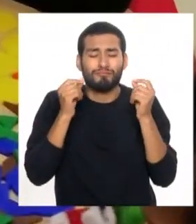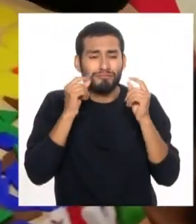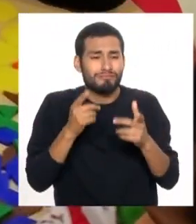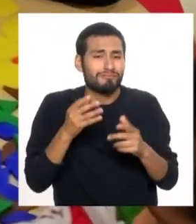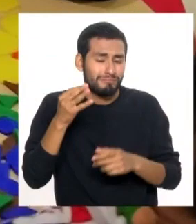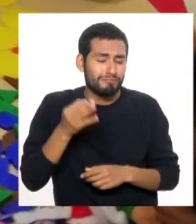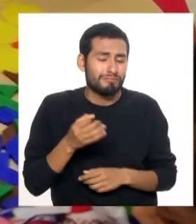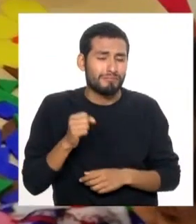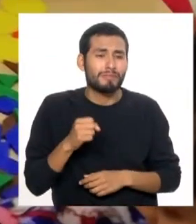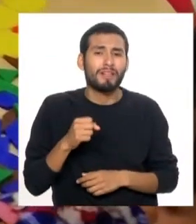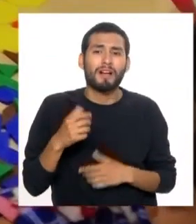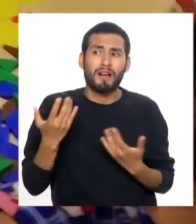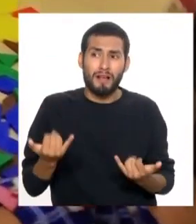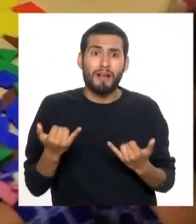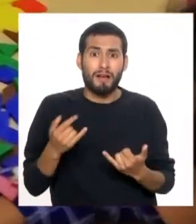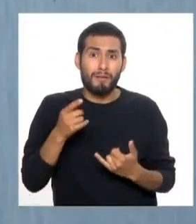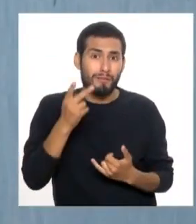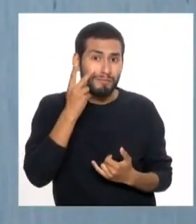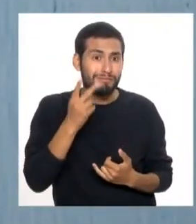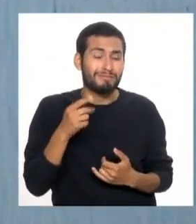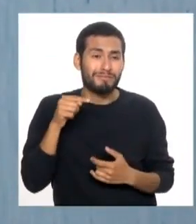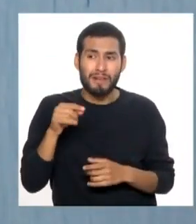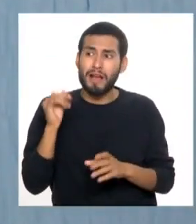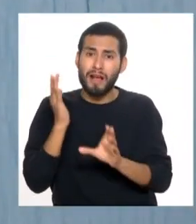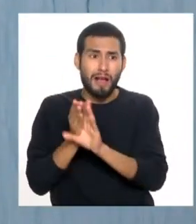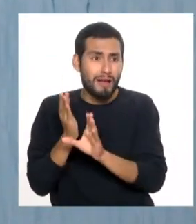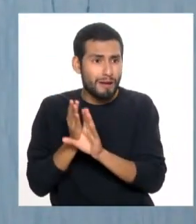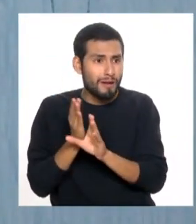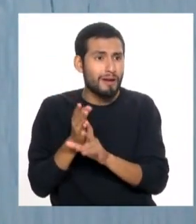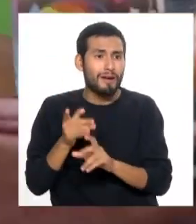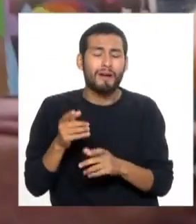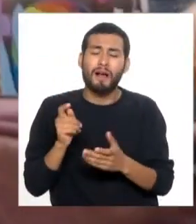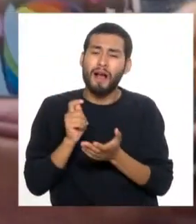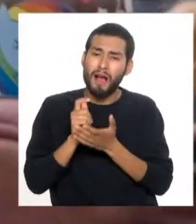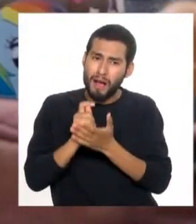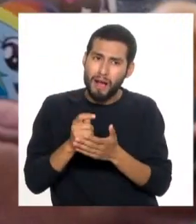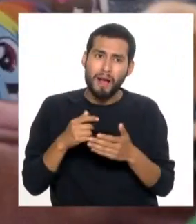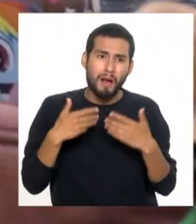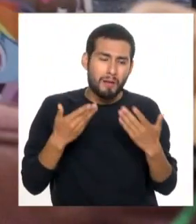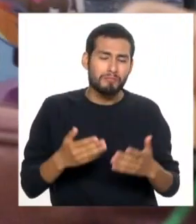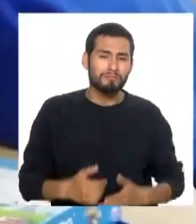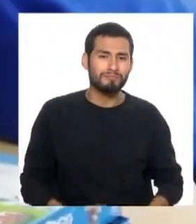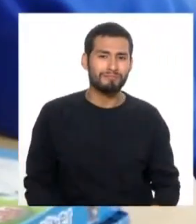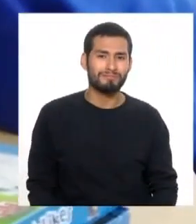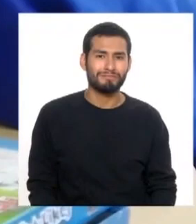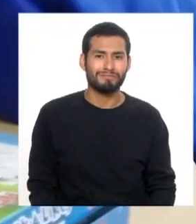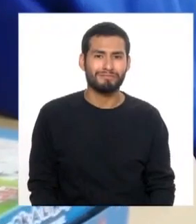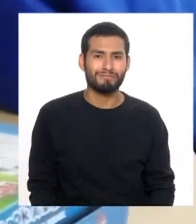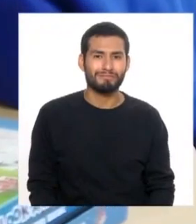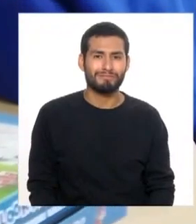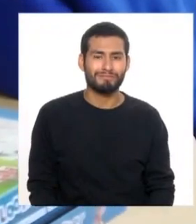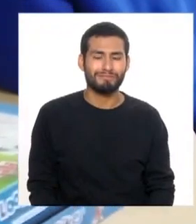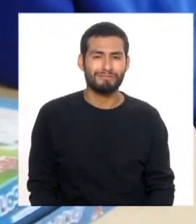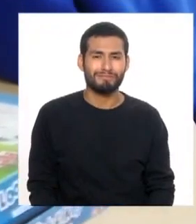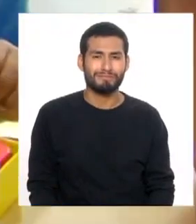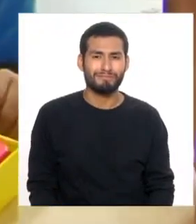también. Como habrá visto, hay psicólogas también que nos están tratando, todo eso.